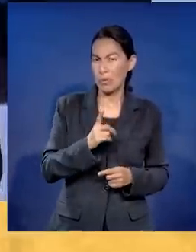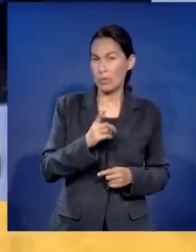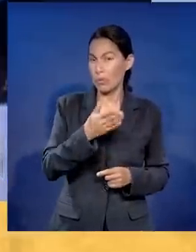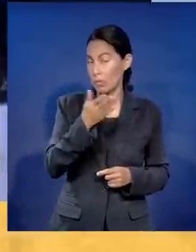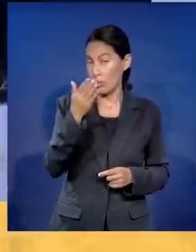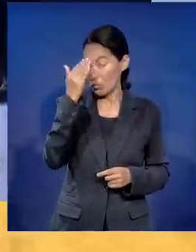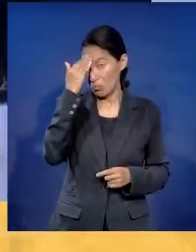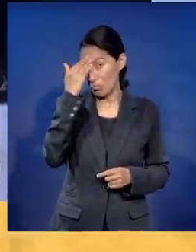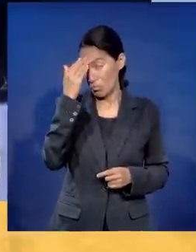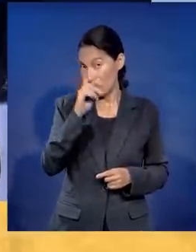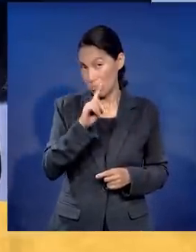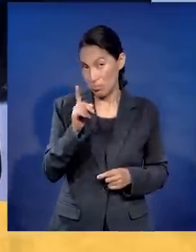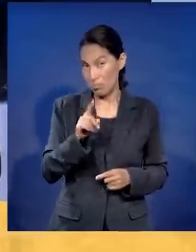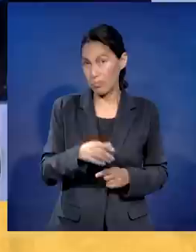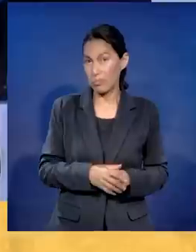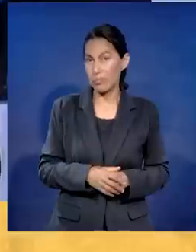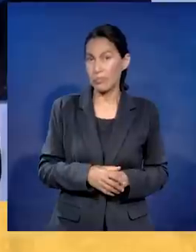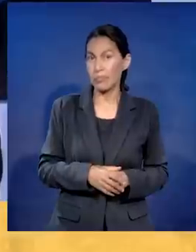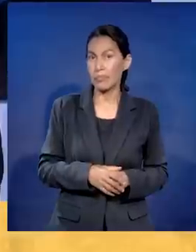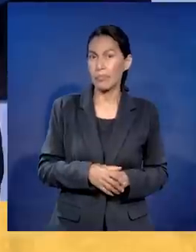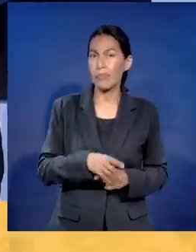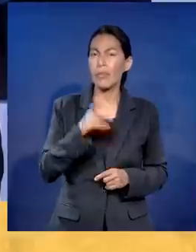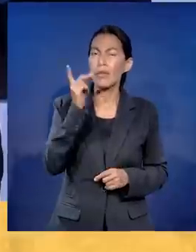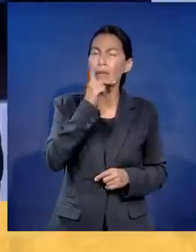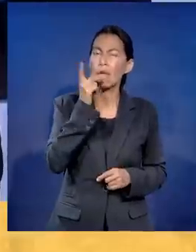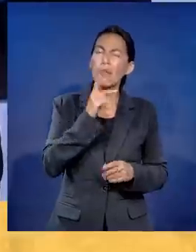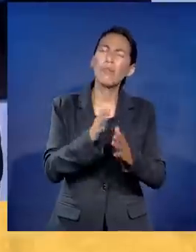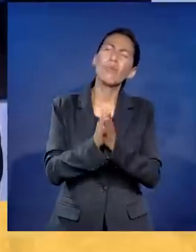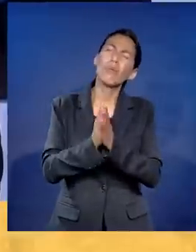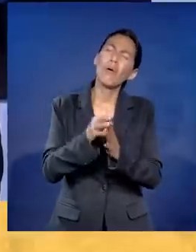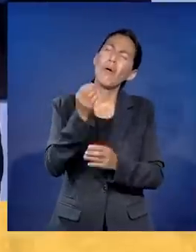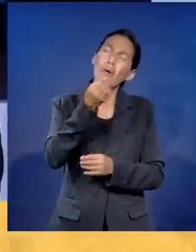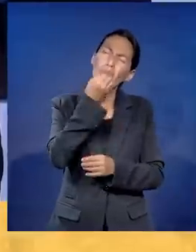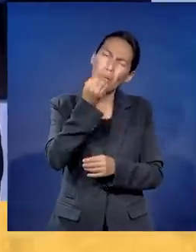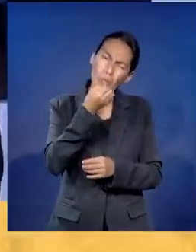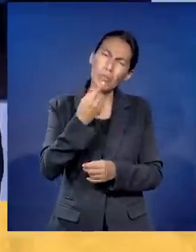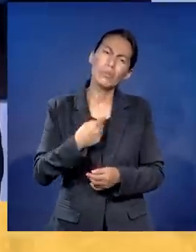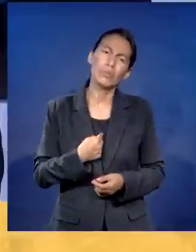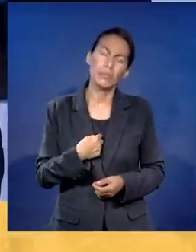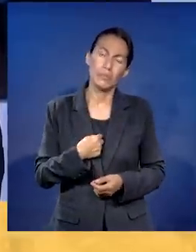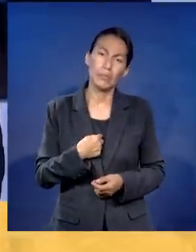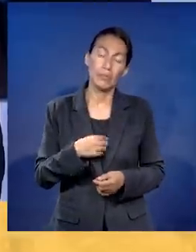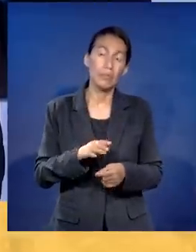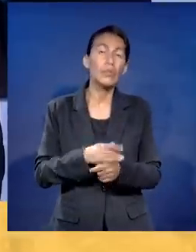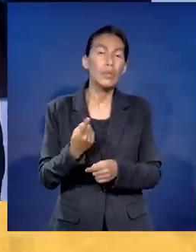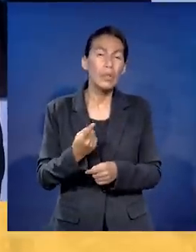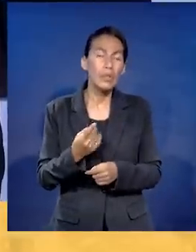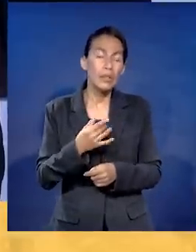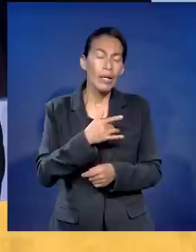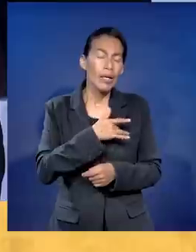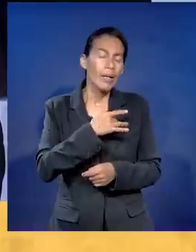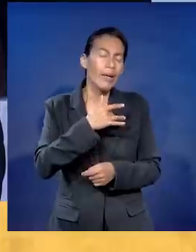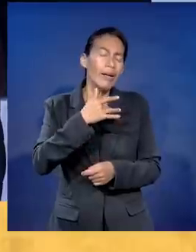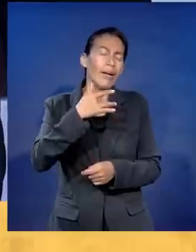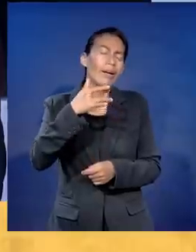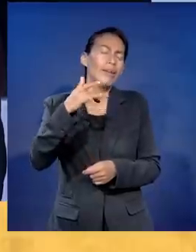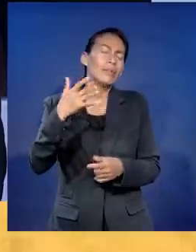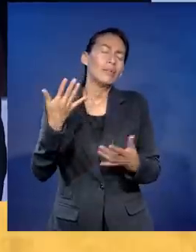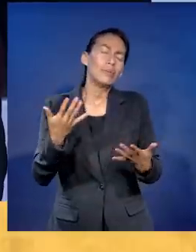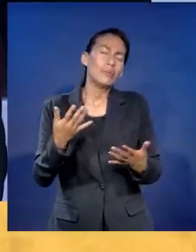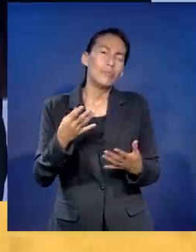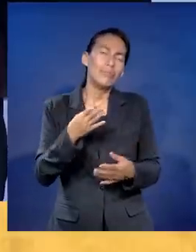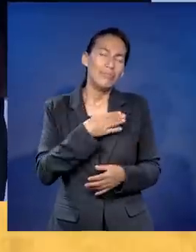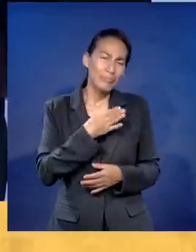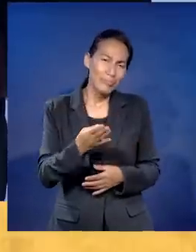lejos de aquí cerca de allá nunca la conocerán de verdad llega me dice pastor ore por mí Por qué Porque estoy